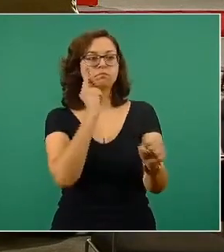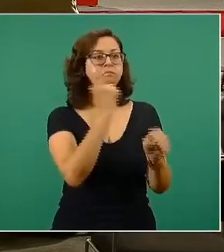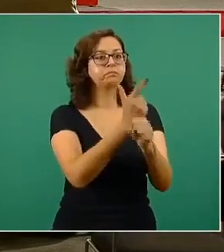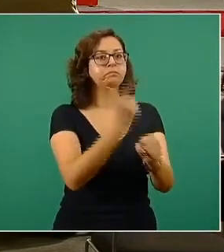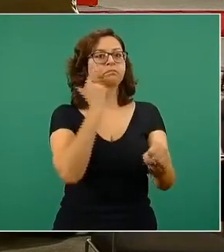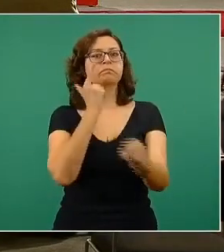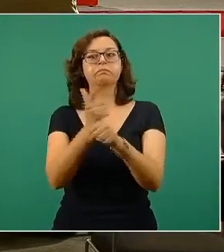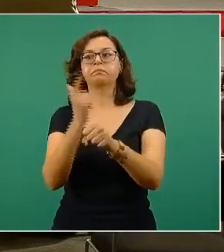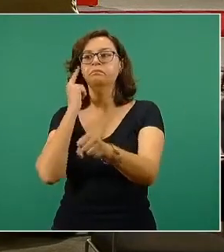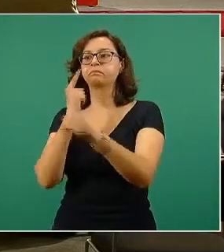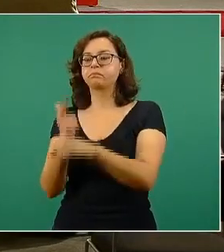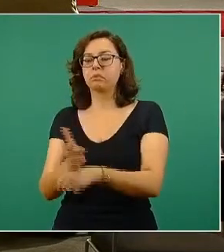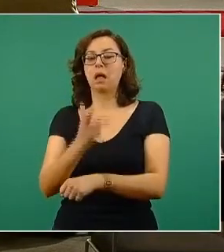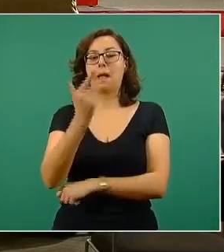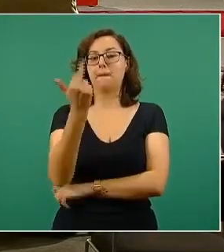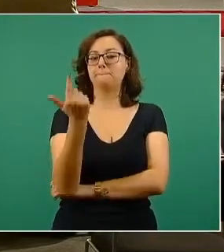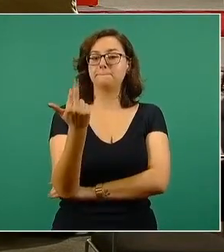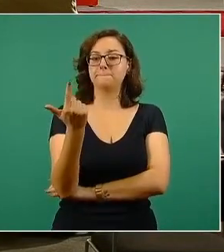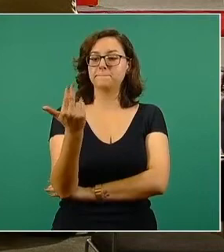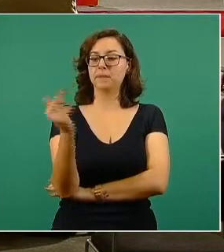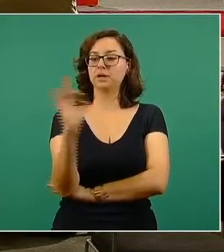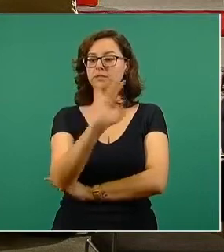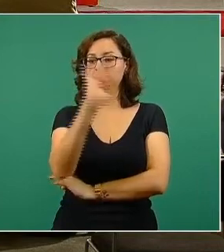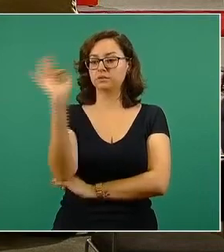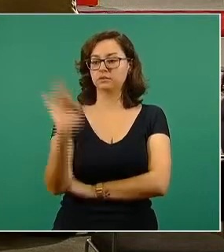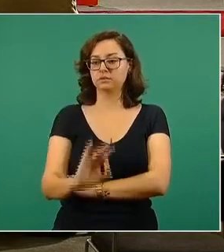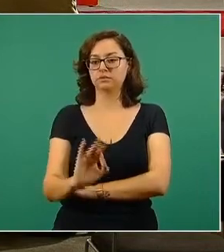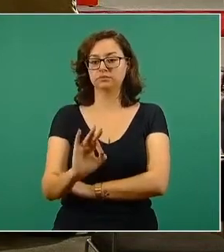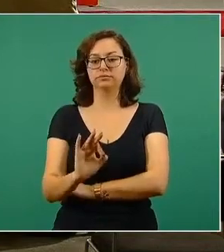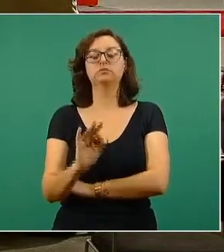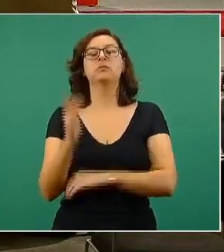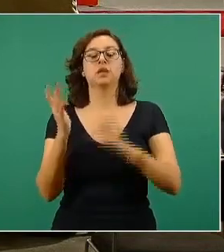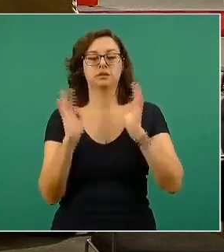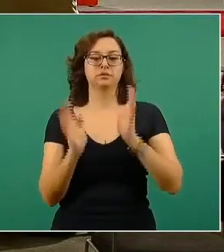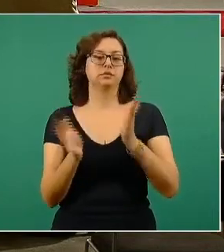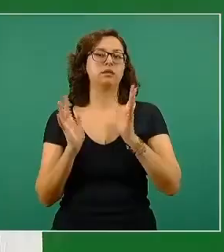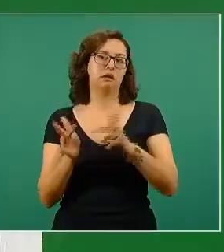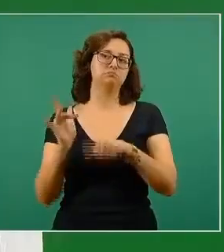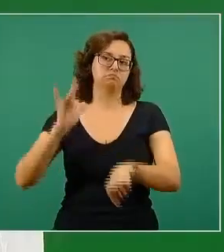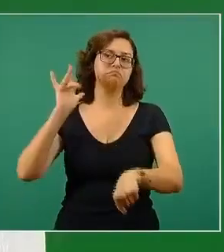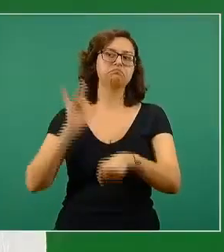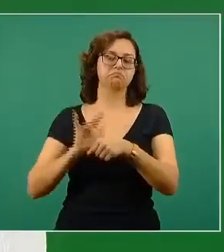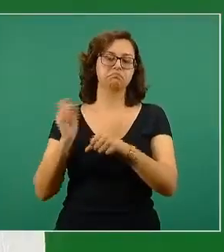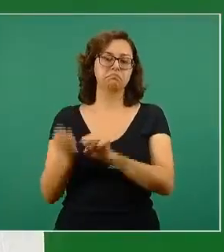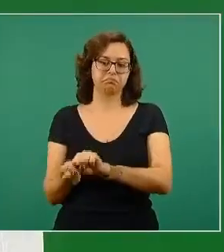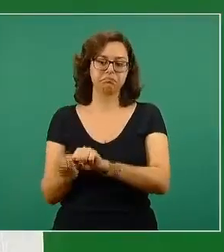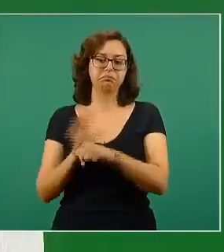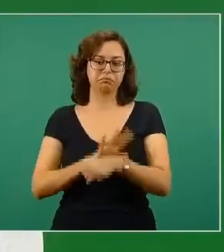que 25%, un cuarto de la población, ya había tenido